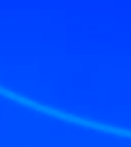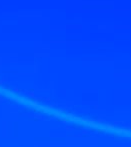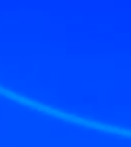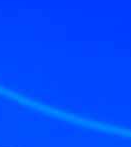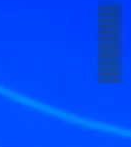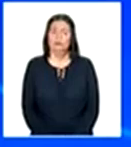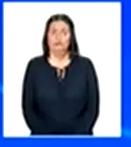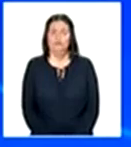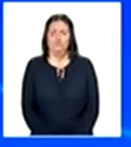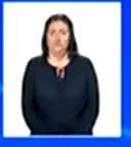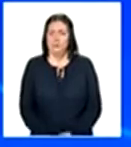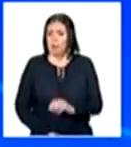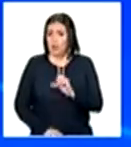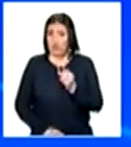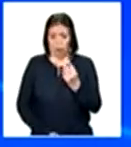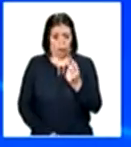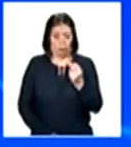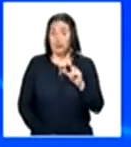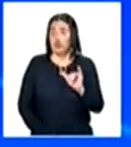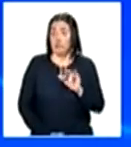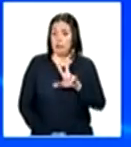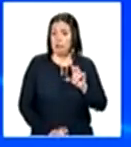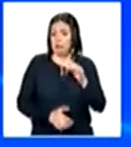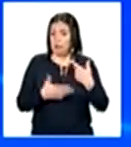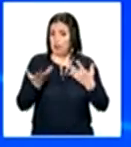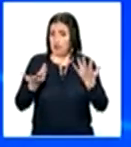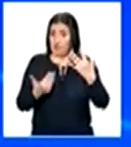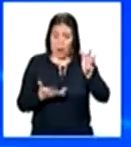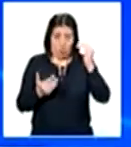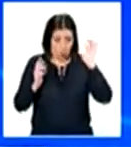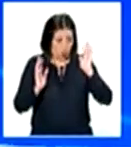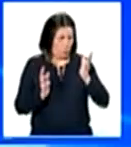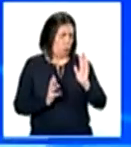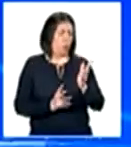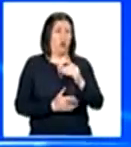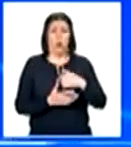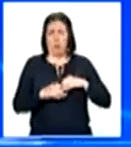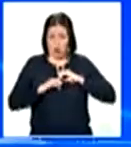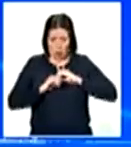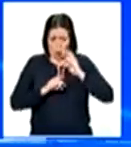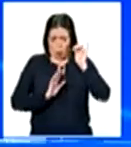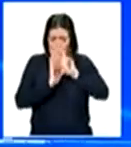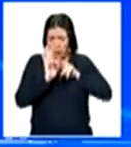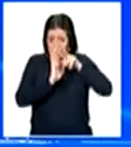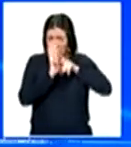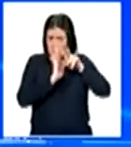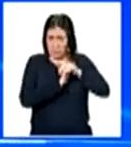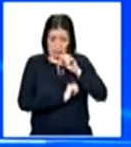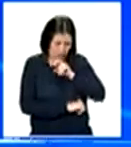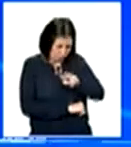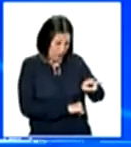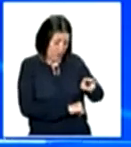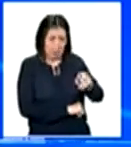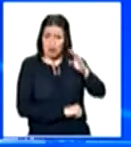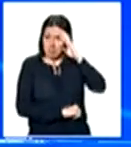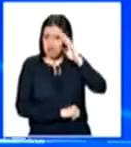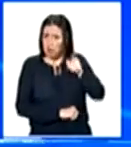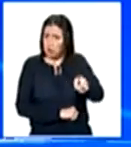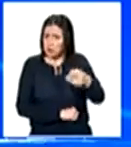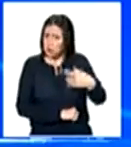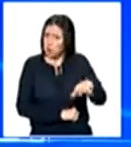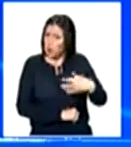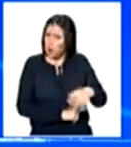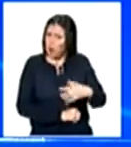En 12:30 ya vamos a seguir con la información. Consternación ha causado la difusión de un video en el que se observa cómo unos policías